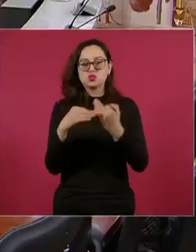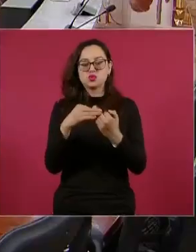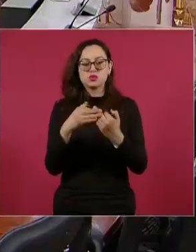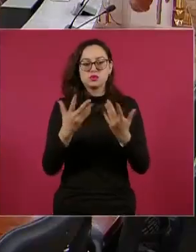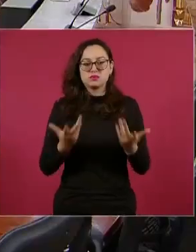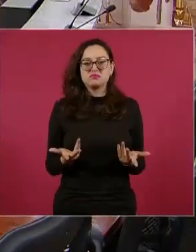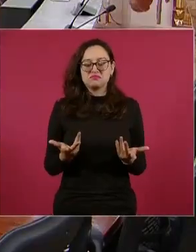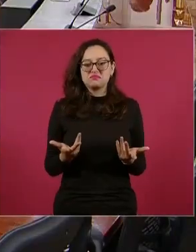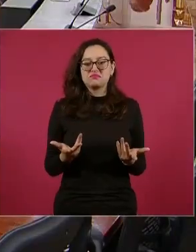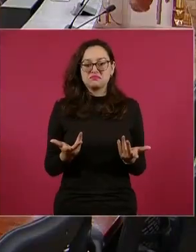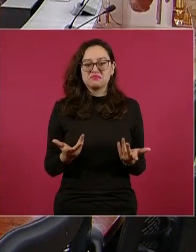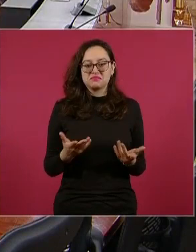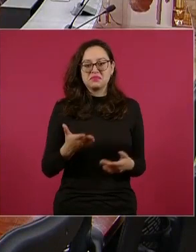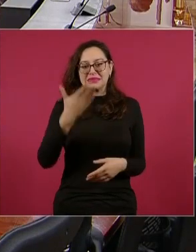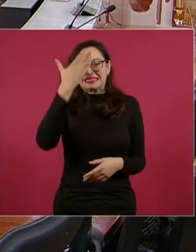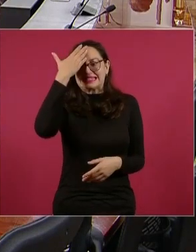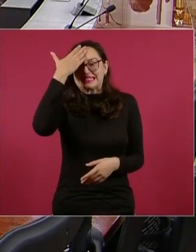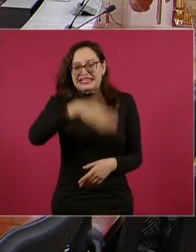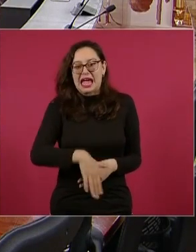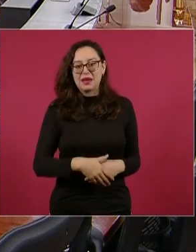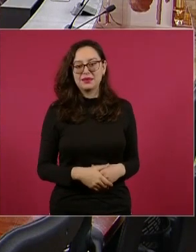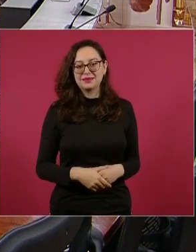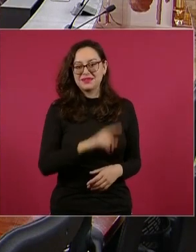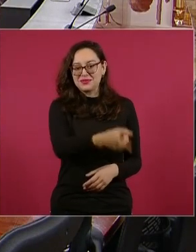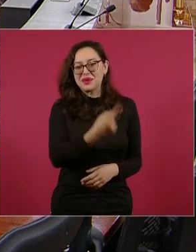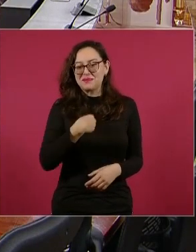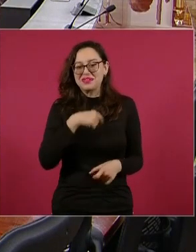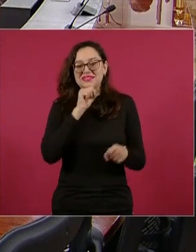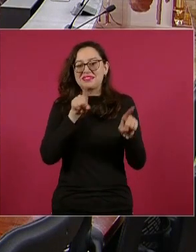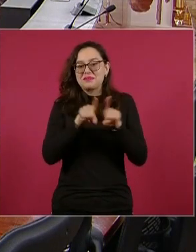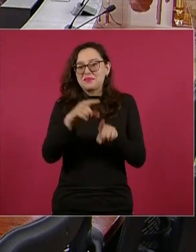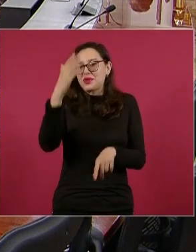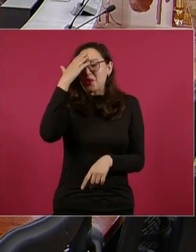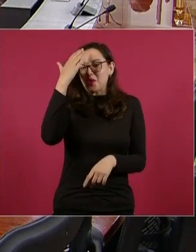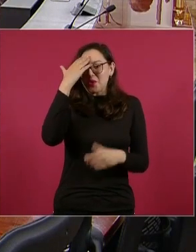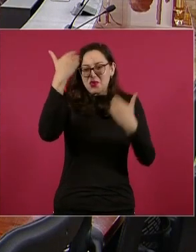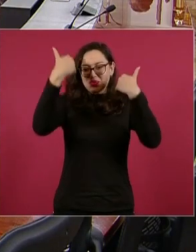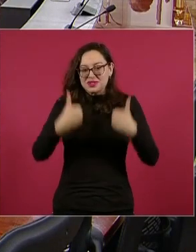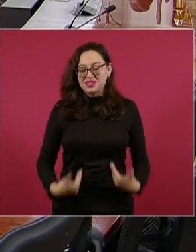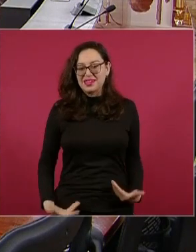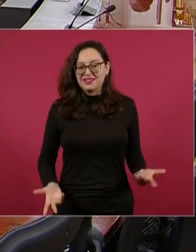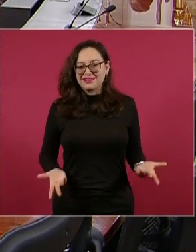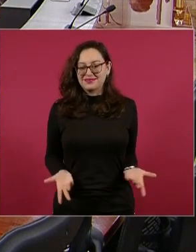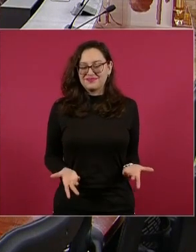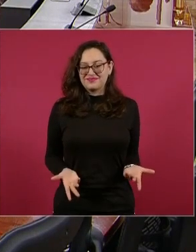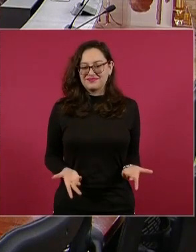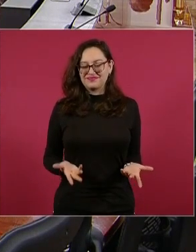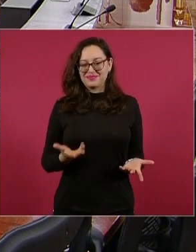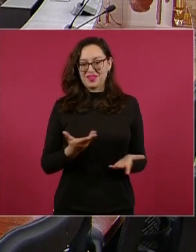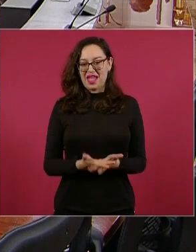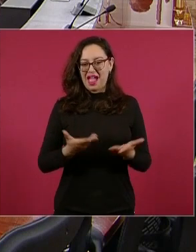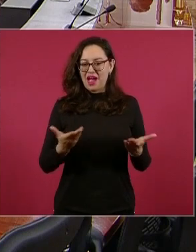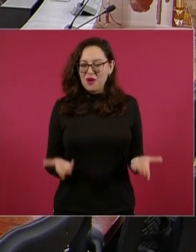ellos saben, conocen mi vida pública. Entonces, por eso me extraña